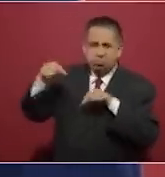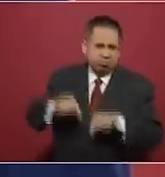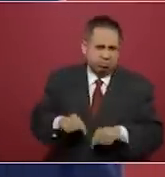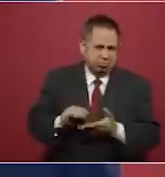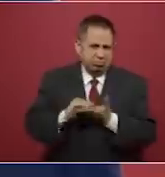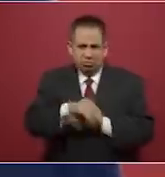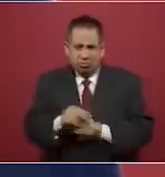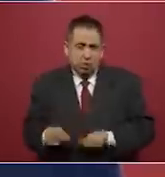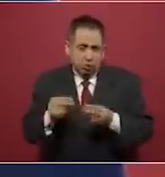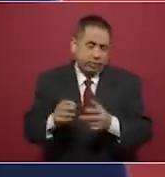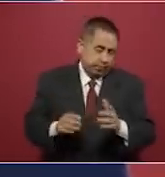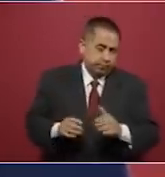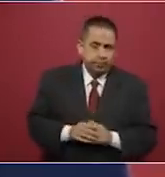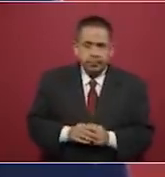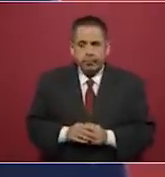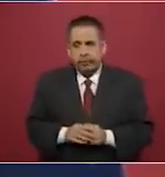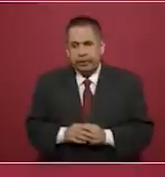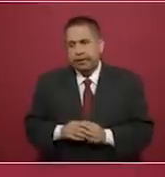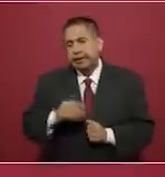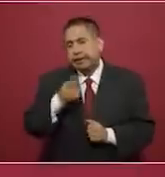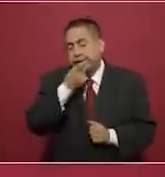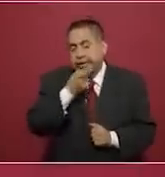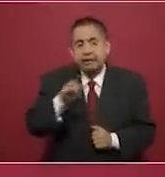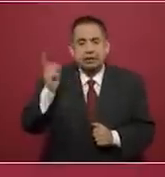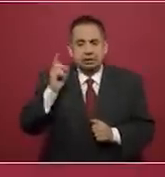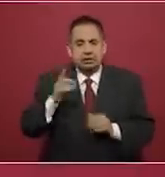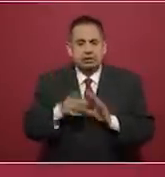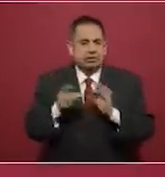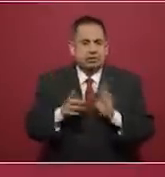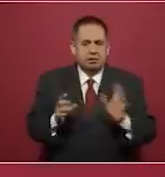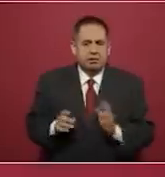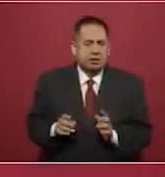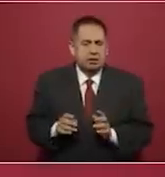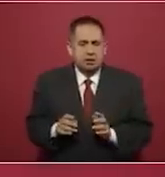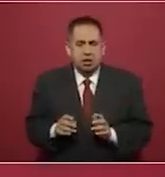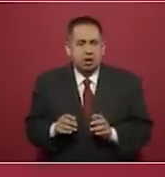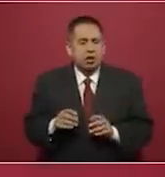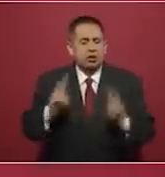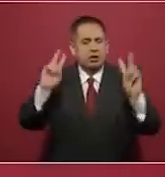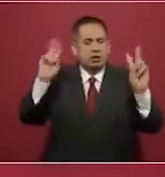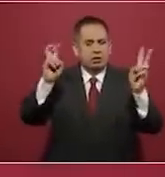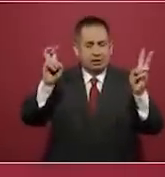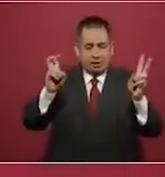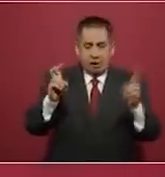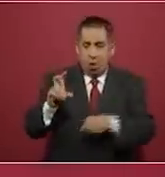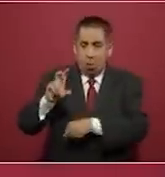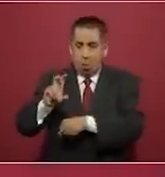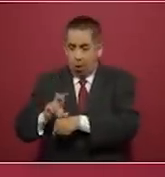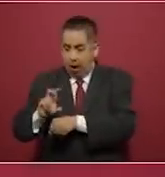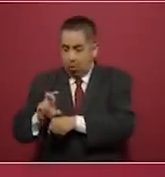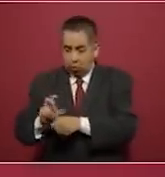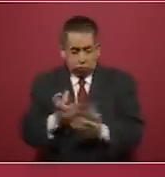se decía también de que no había que poner todos los huevos en una sola